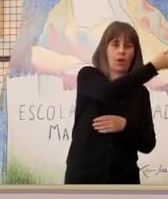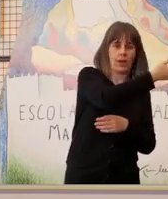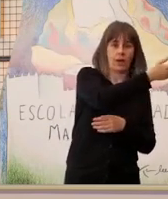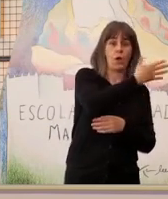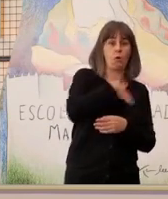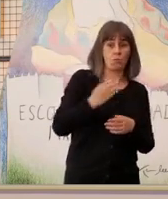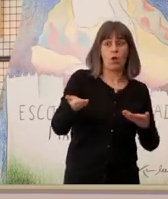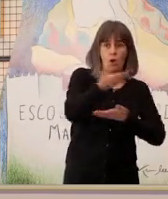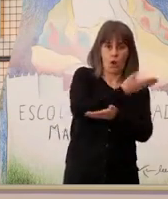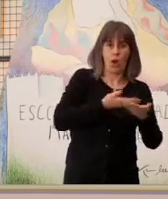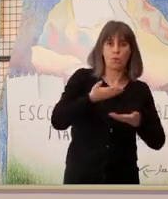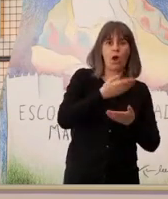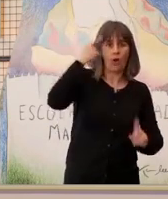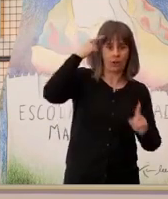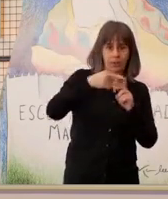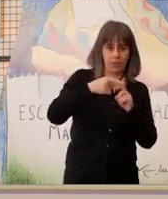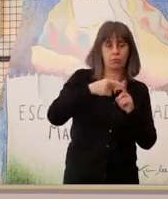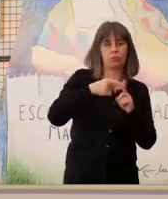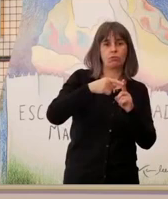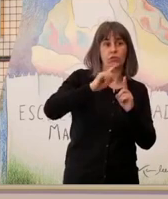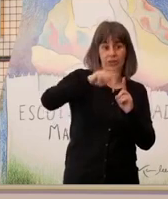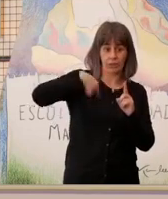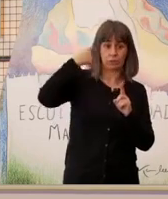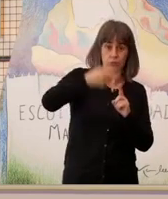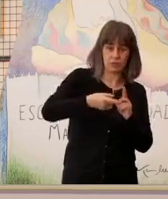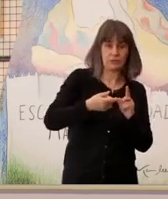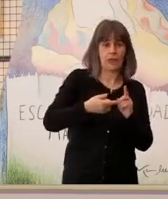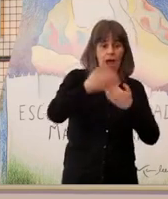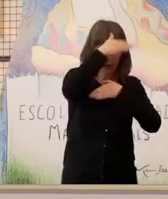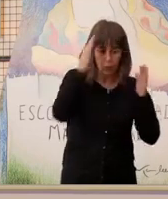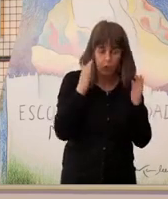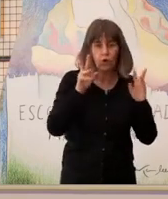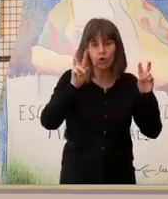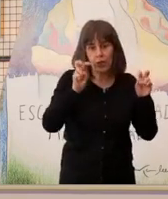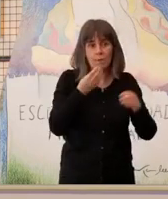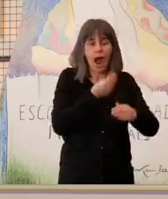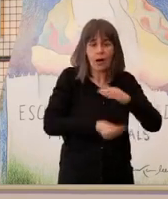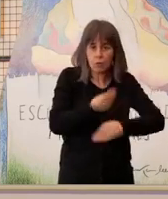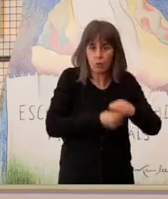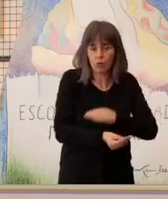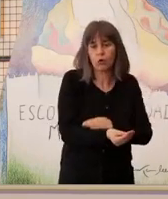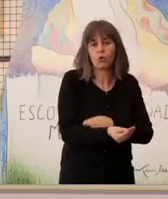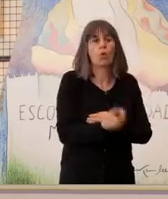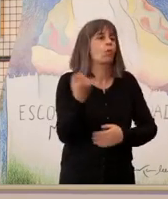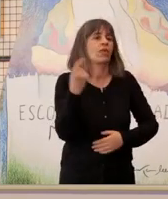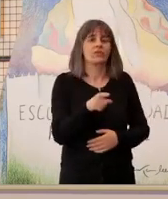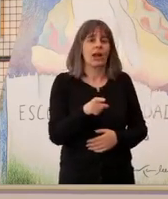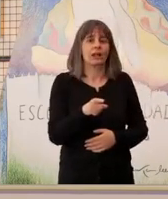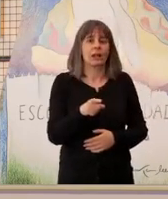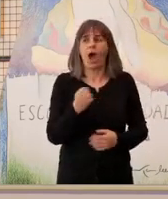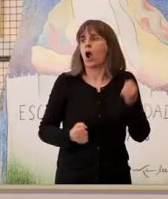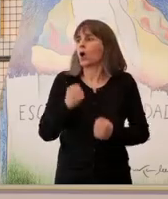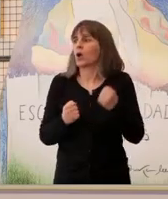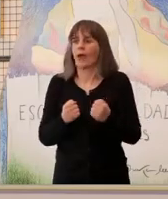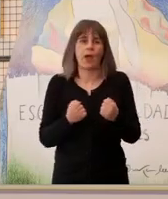a los problemas de reproducción es decir No tendríamos que correr a los cuatro meses a buscar la guardería